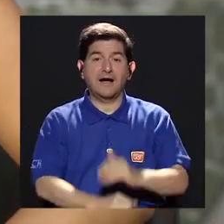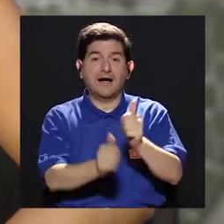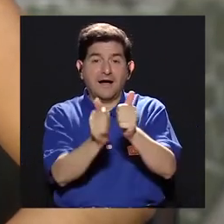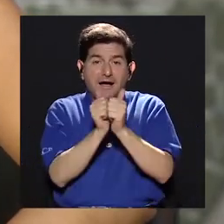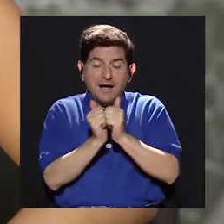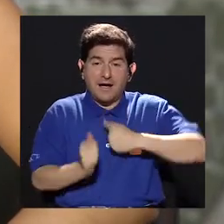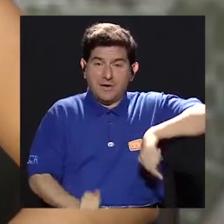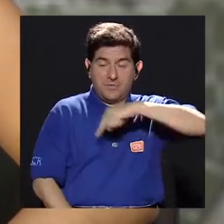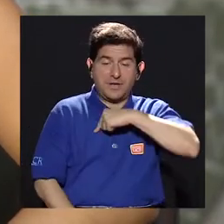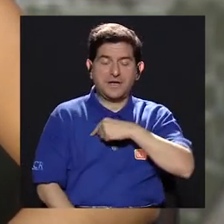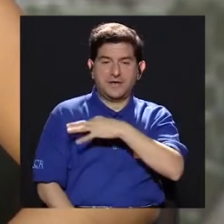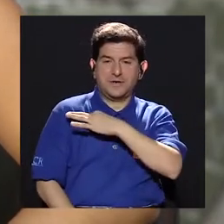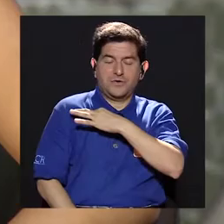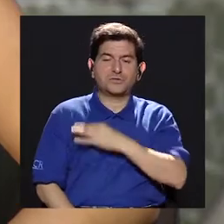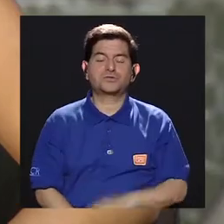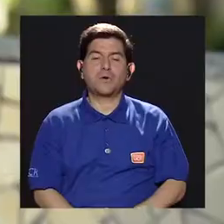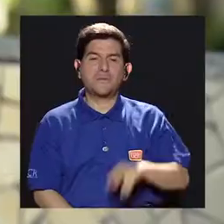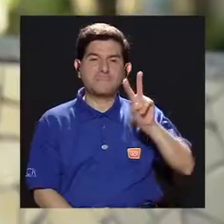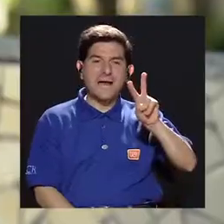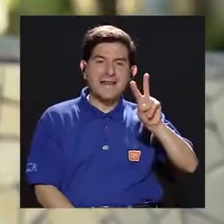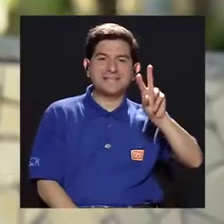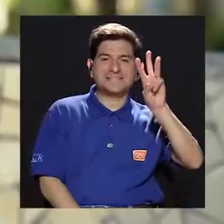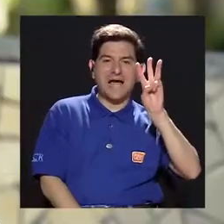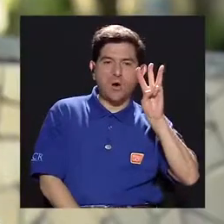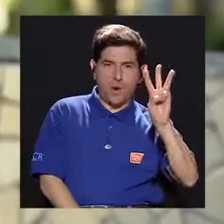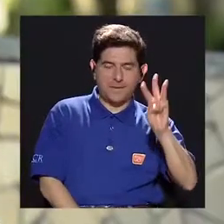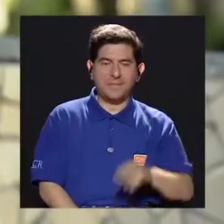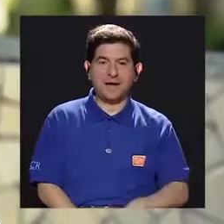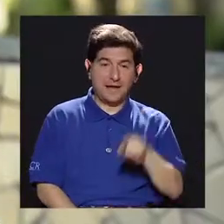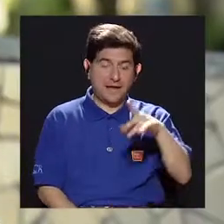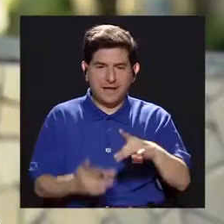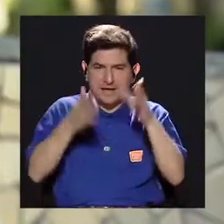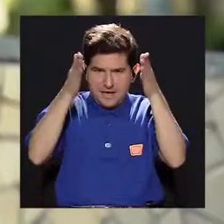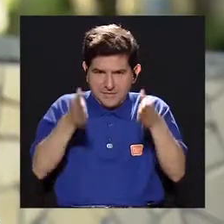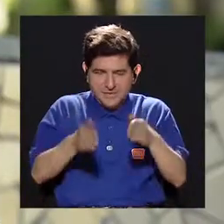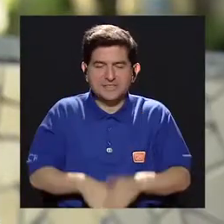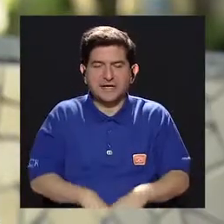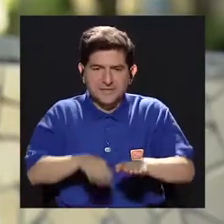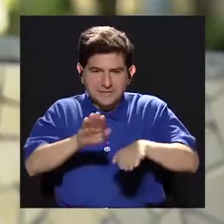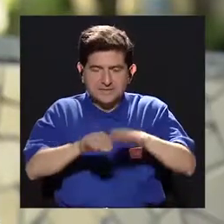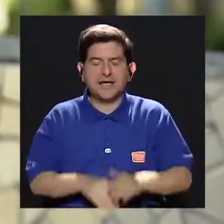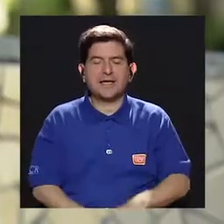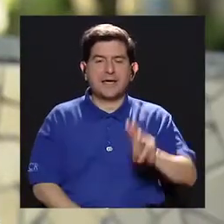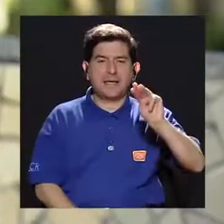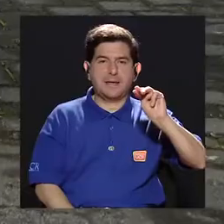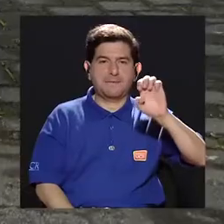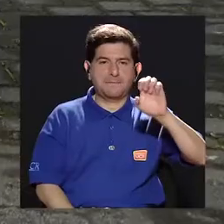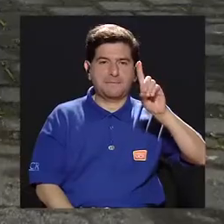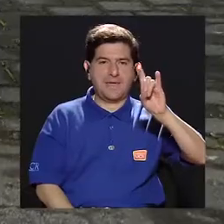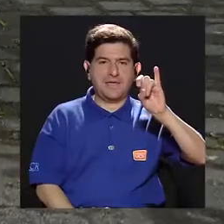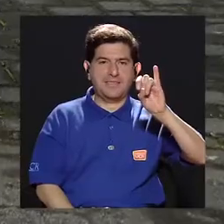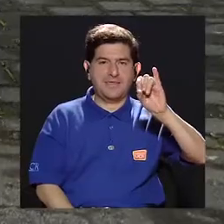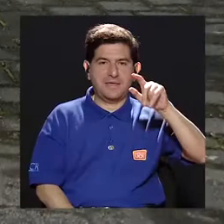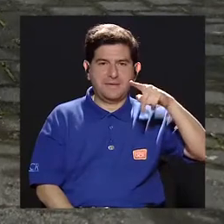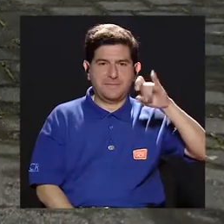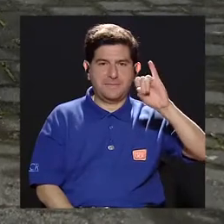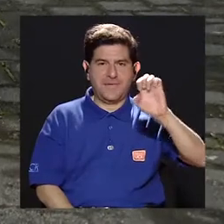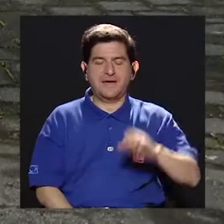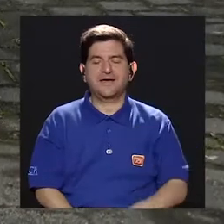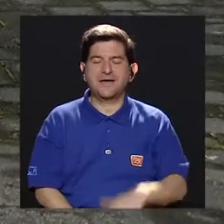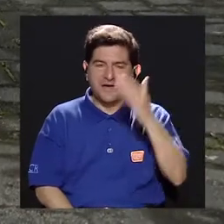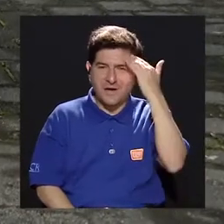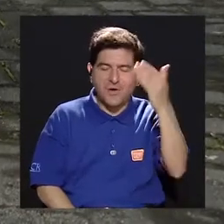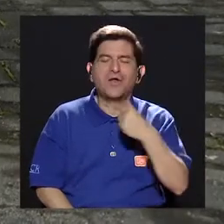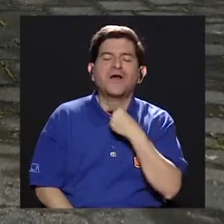ello nos acompaña nuestra invitada Vanessa Weckmann, podóloga en Medipie. Bienvenida, Vanessa. Hola,